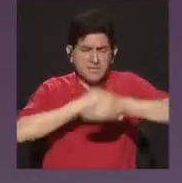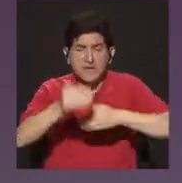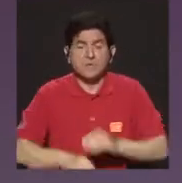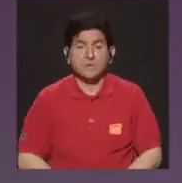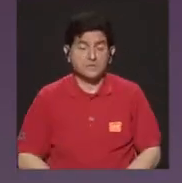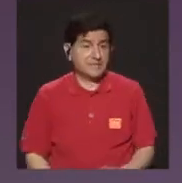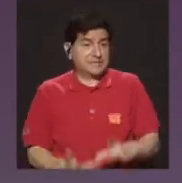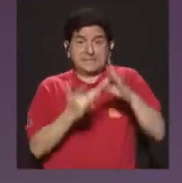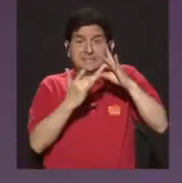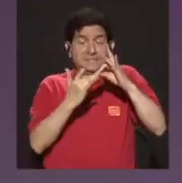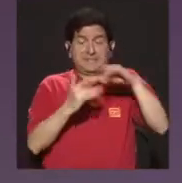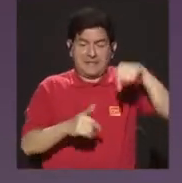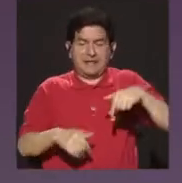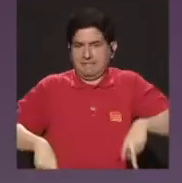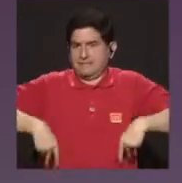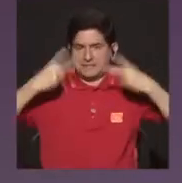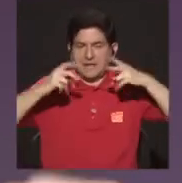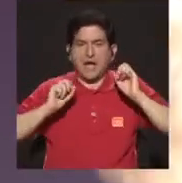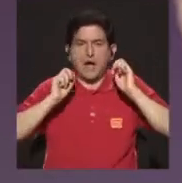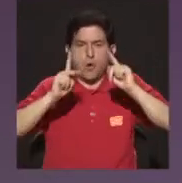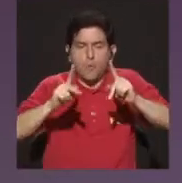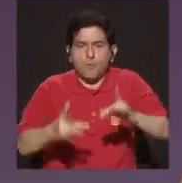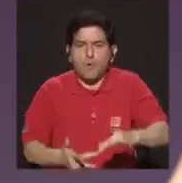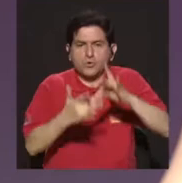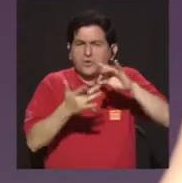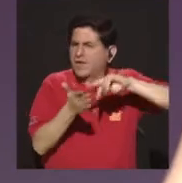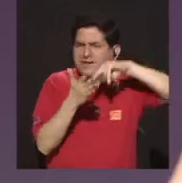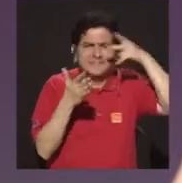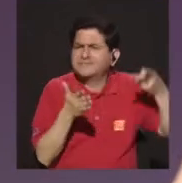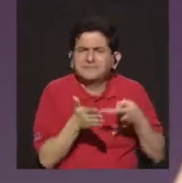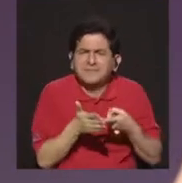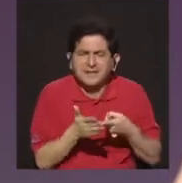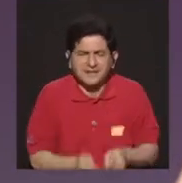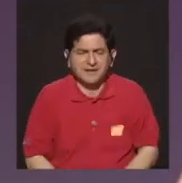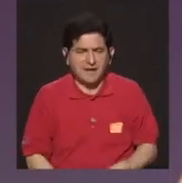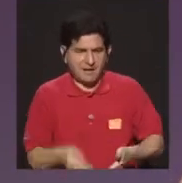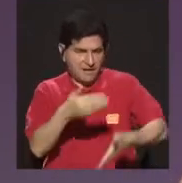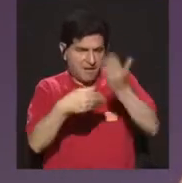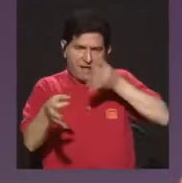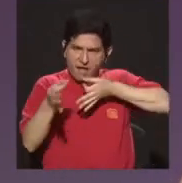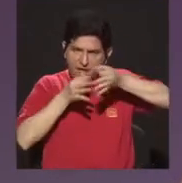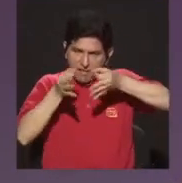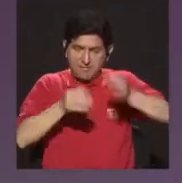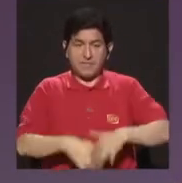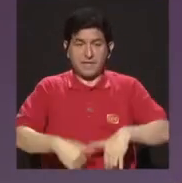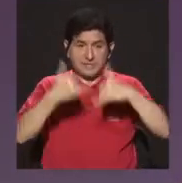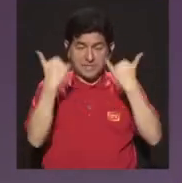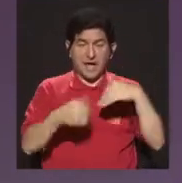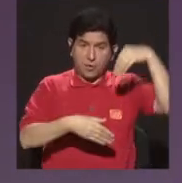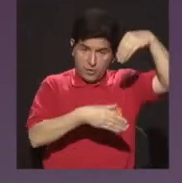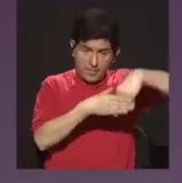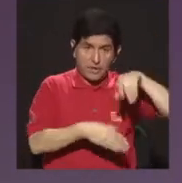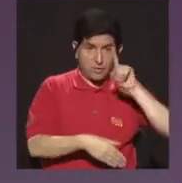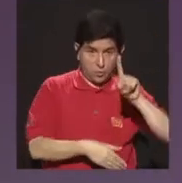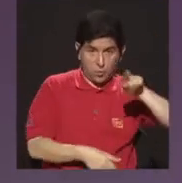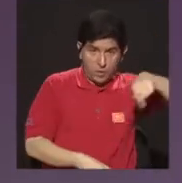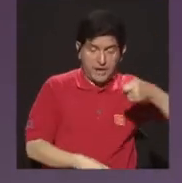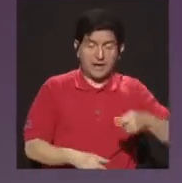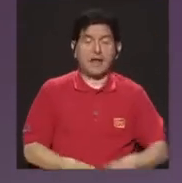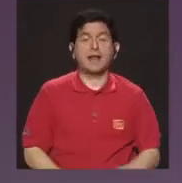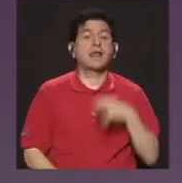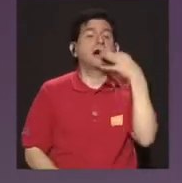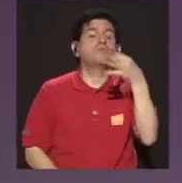proceso único en la vida es una oportunidad única ya qué me refiero con esto como explicaba antes donde ahora cabe un canal caben cuatro